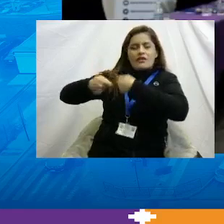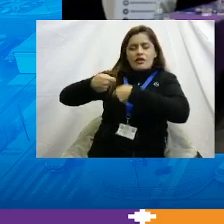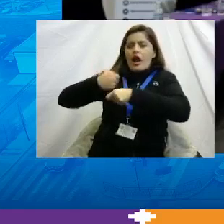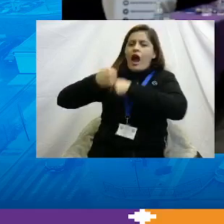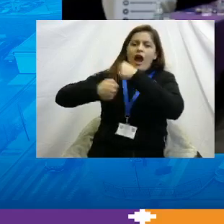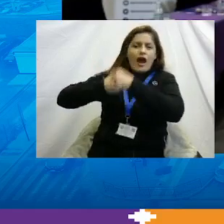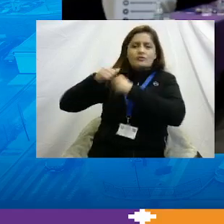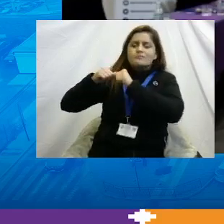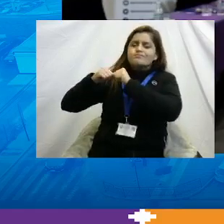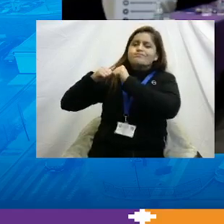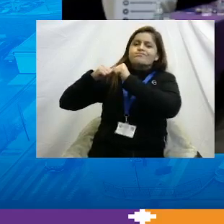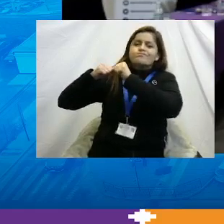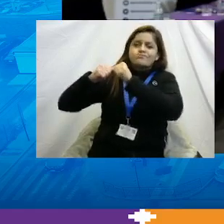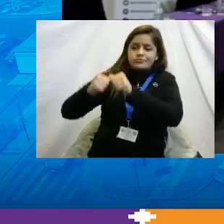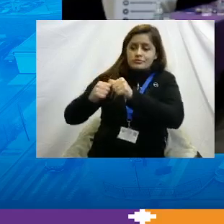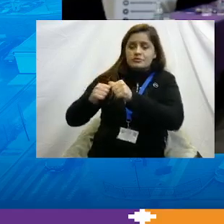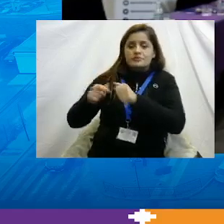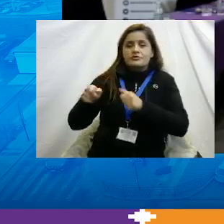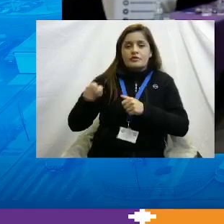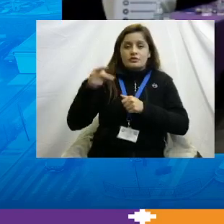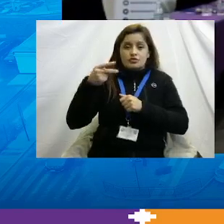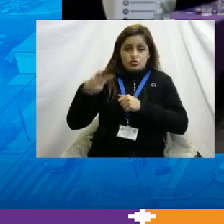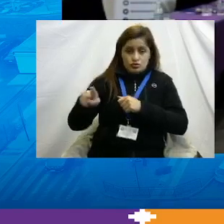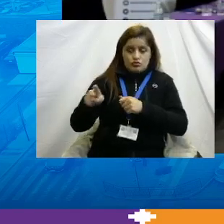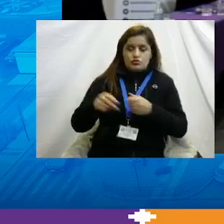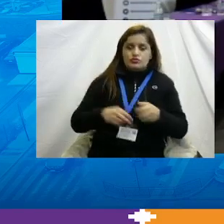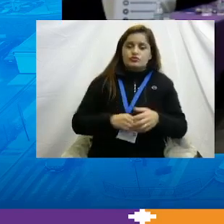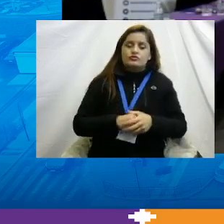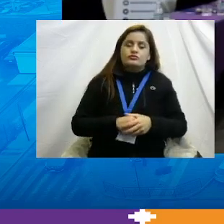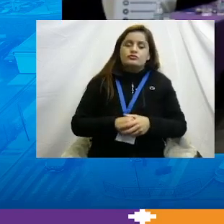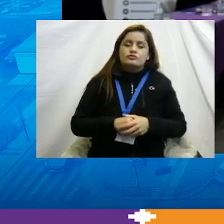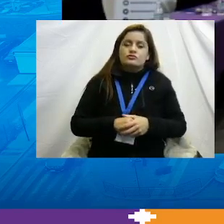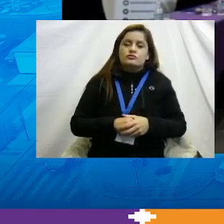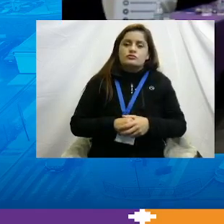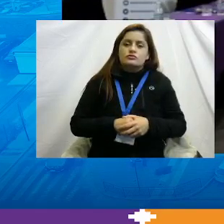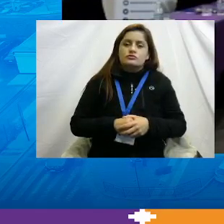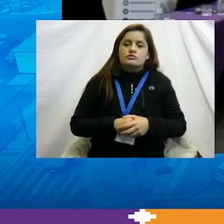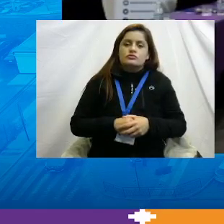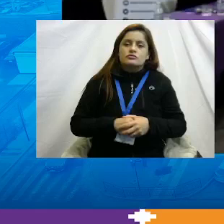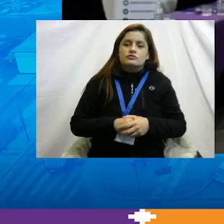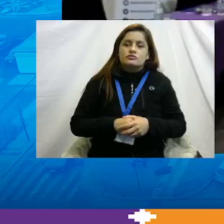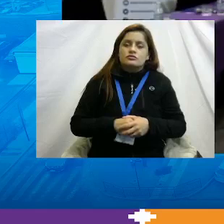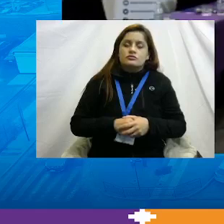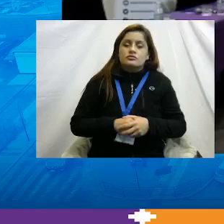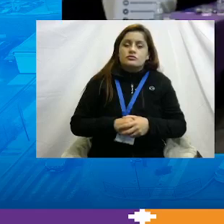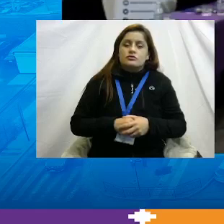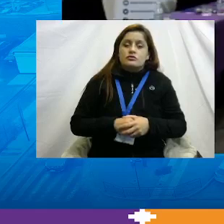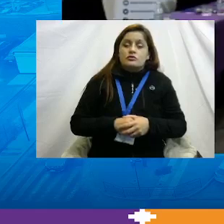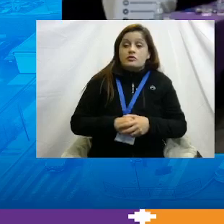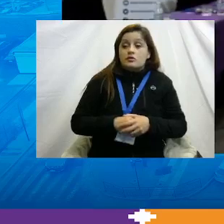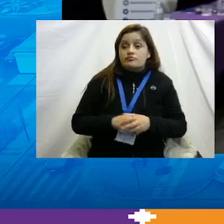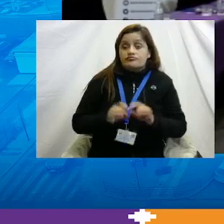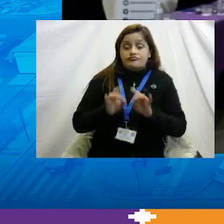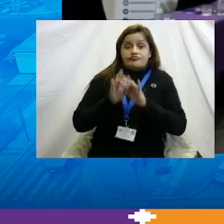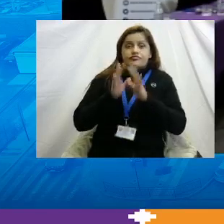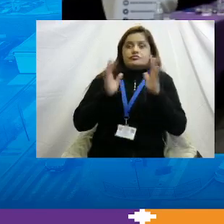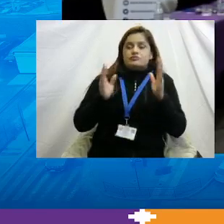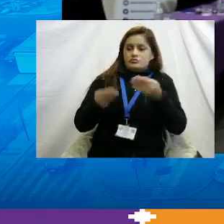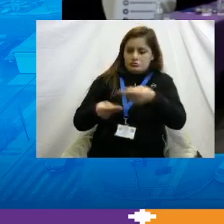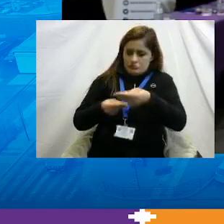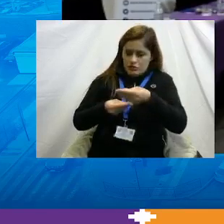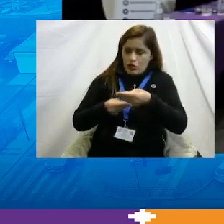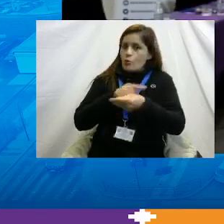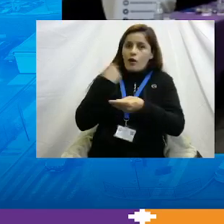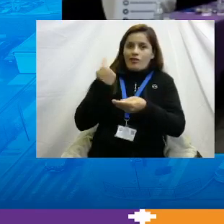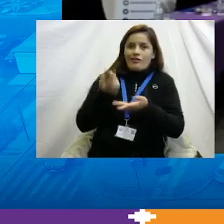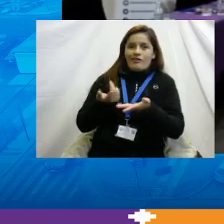de ejercicio de este tipo de comercio y que de la noche a la mañana se ven impedidos de trabajar,